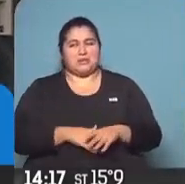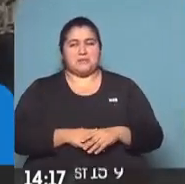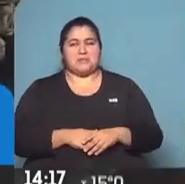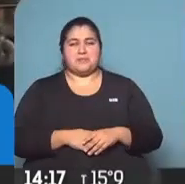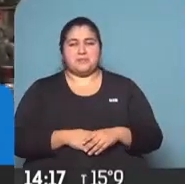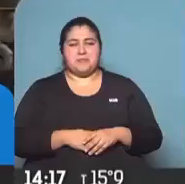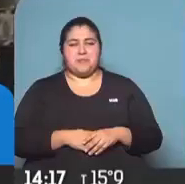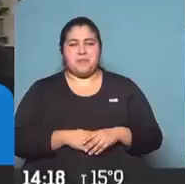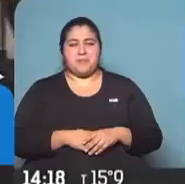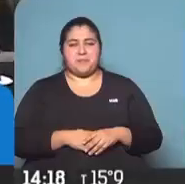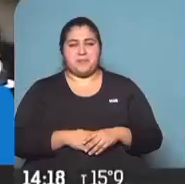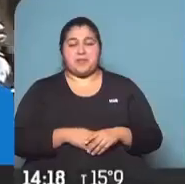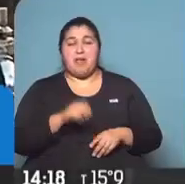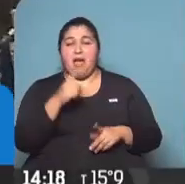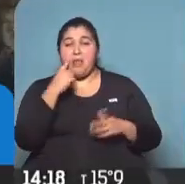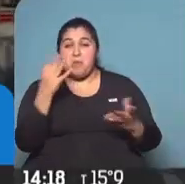del aniversario